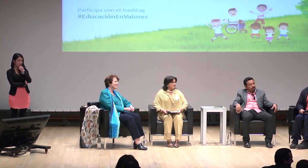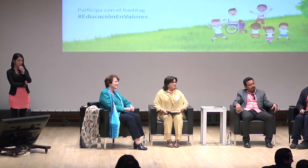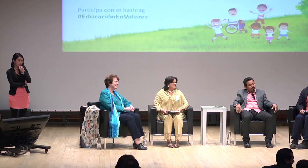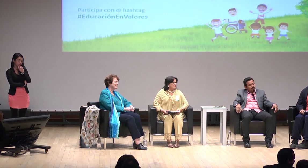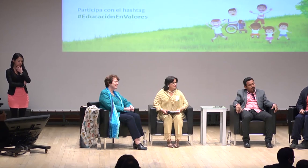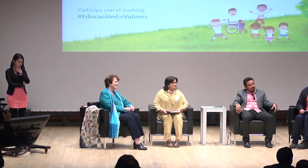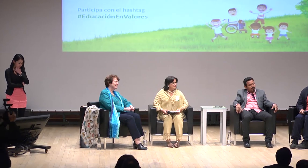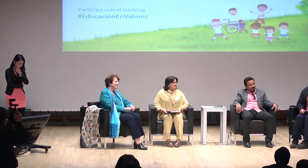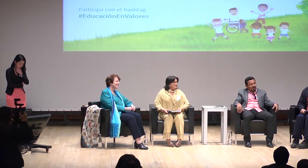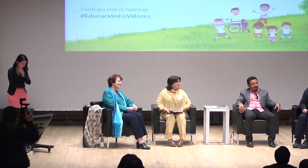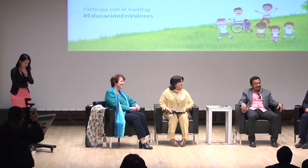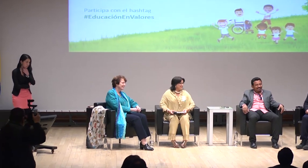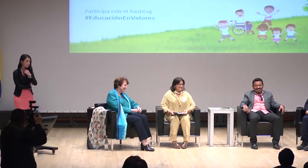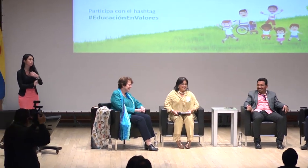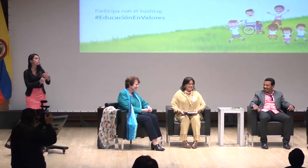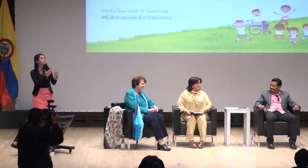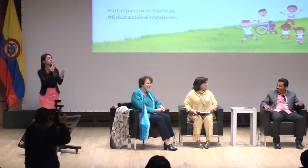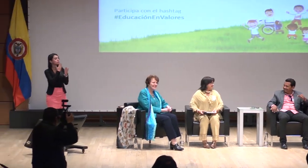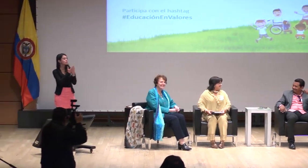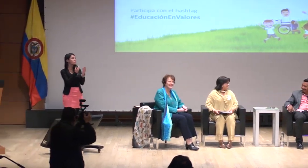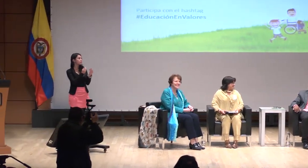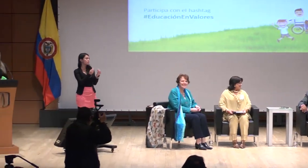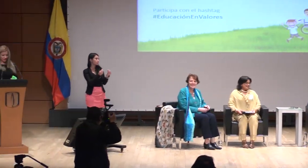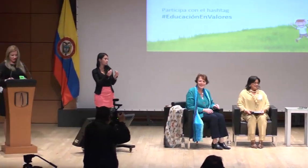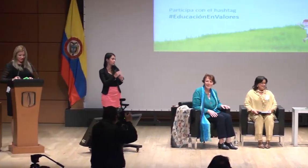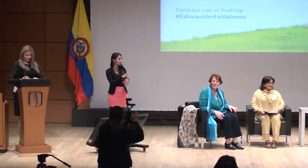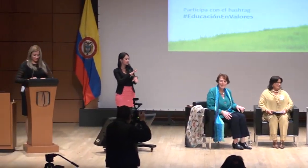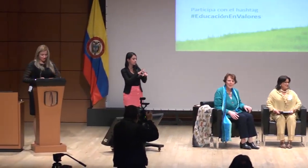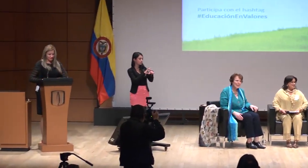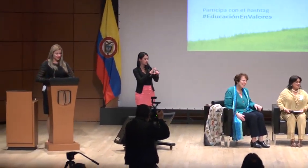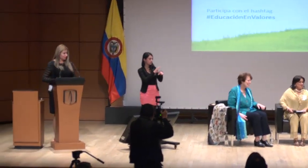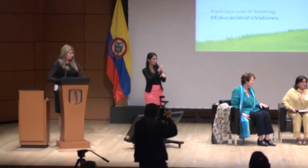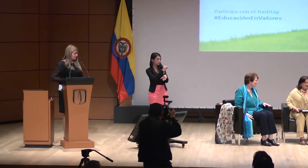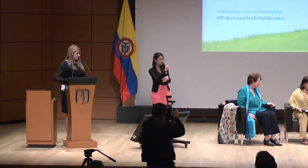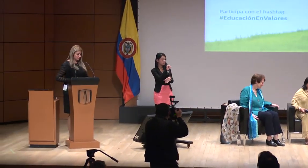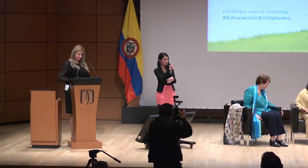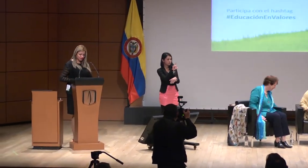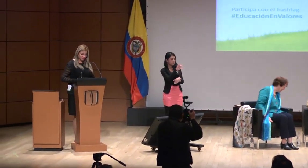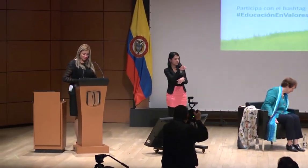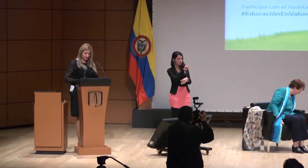foto. Muchísimas gracias al doctor Alejandro